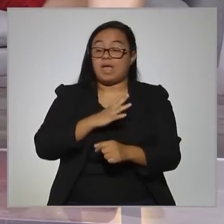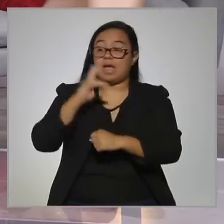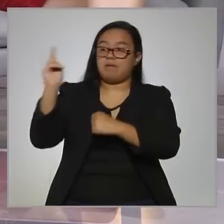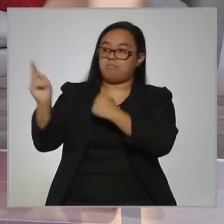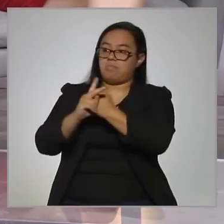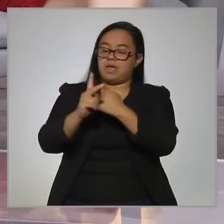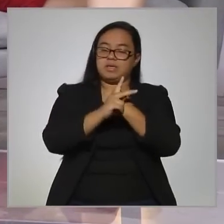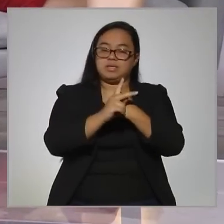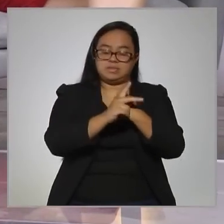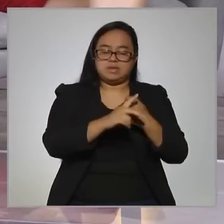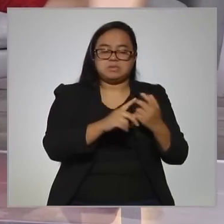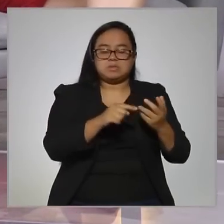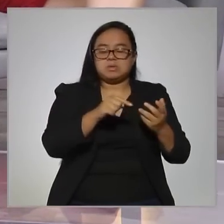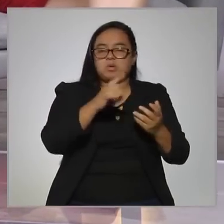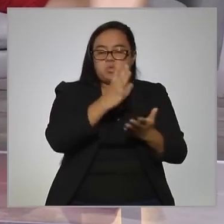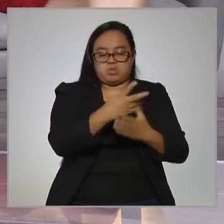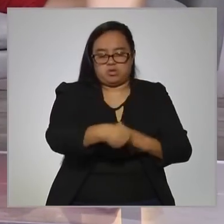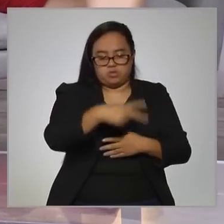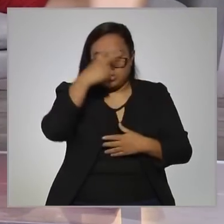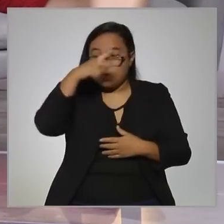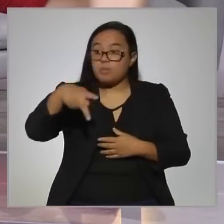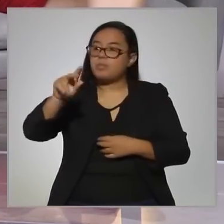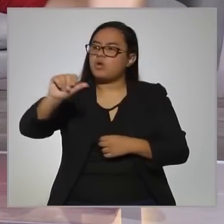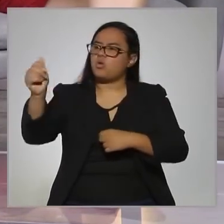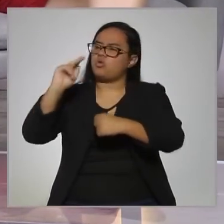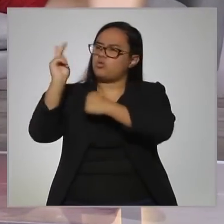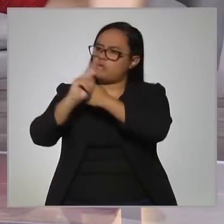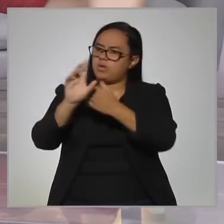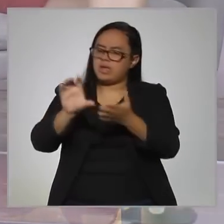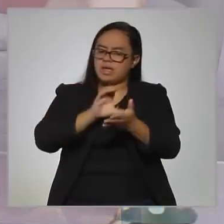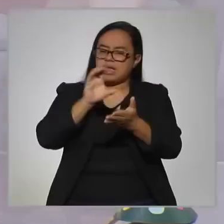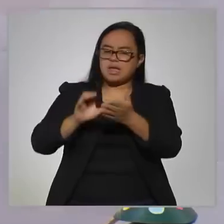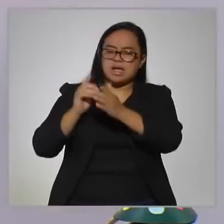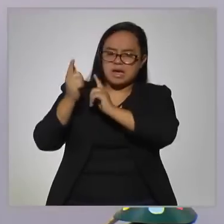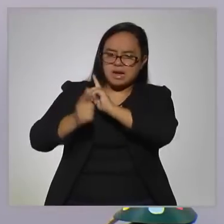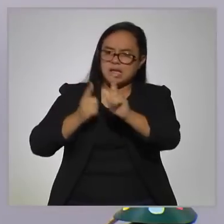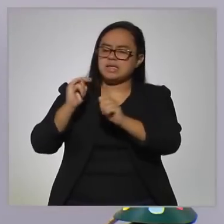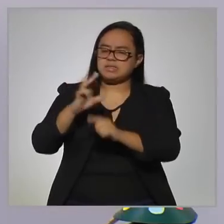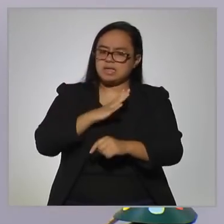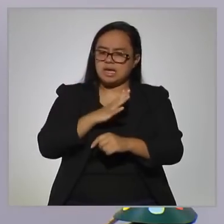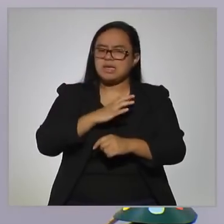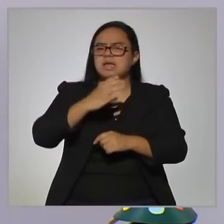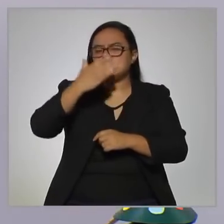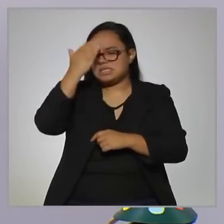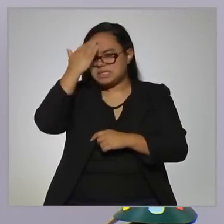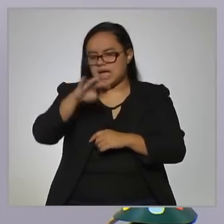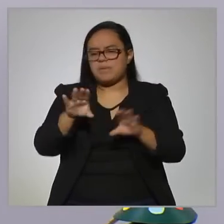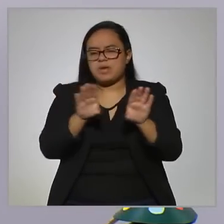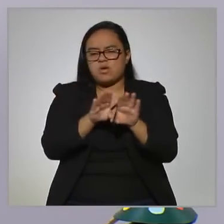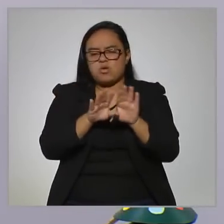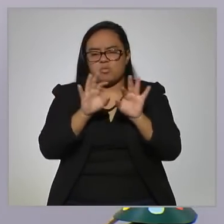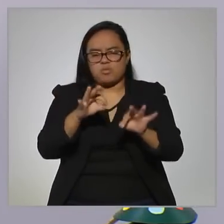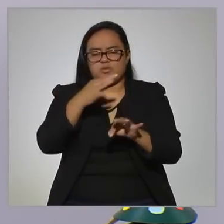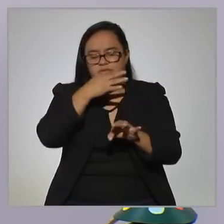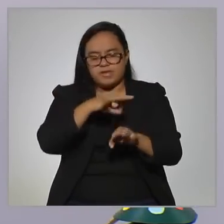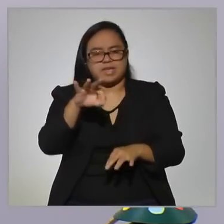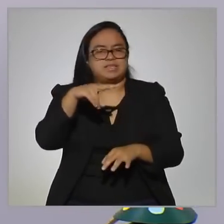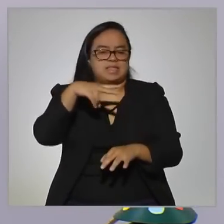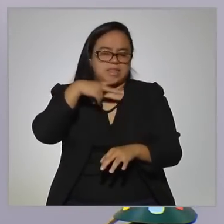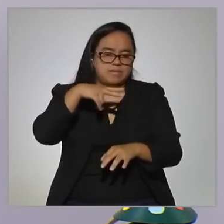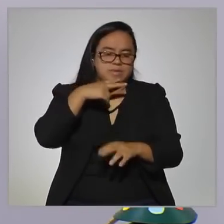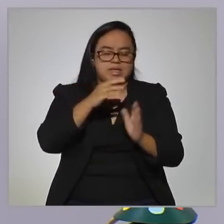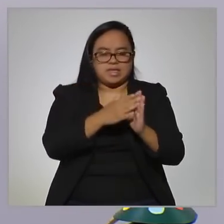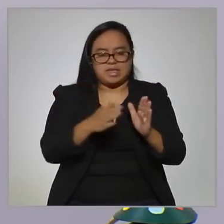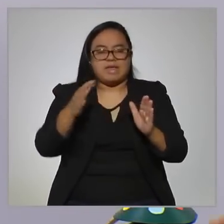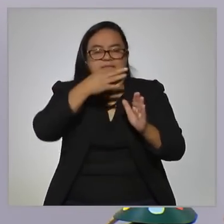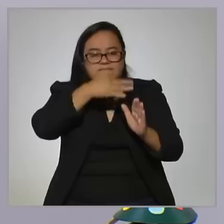países, ¿no? Y realmente tenemos muchísimos países que siguen el calendario gregoriano y que, bueno, conocen la natividad y celebran este